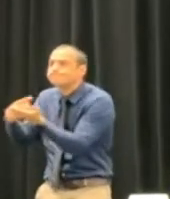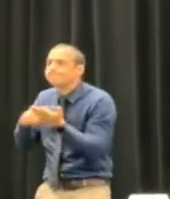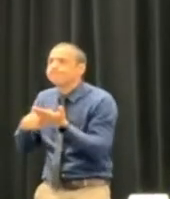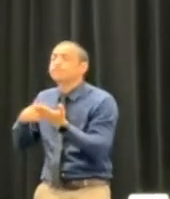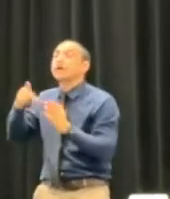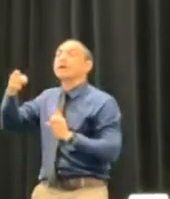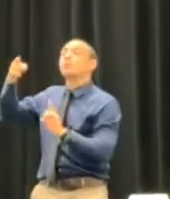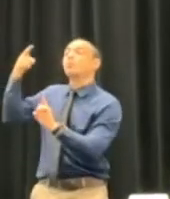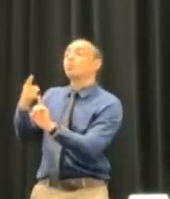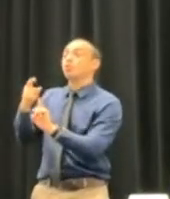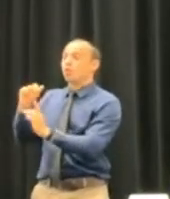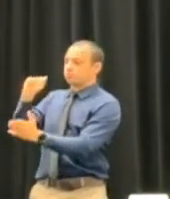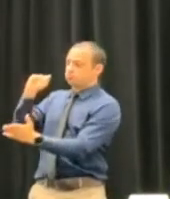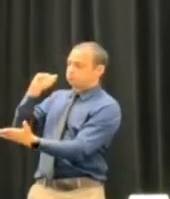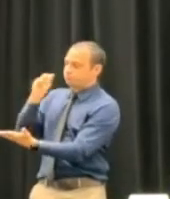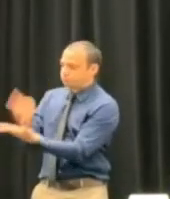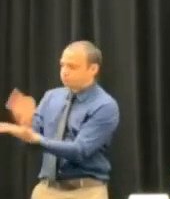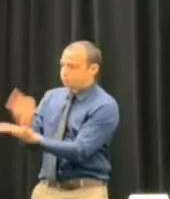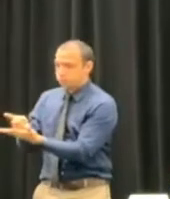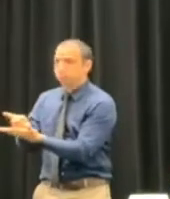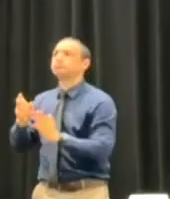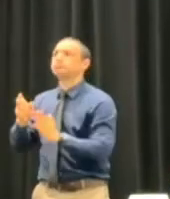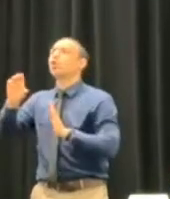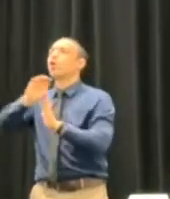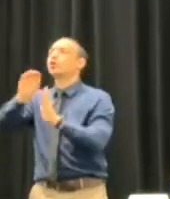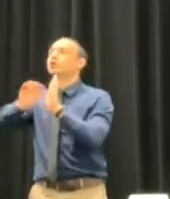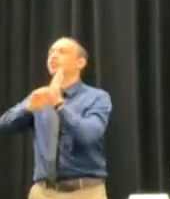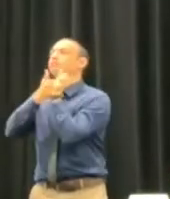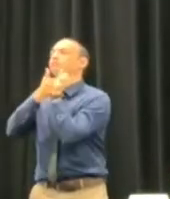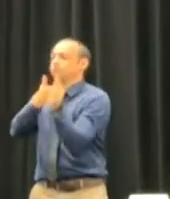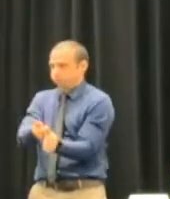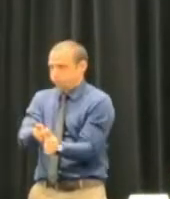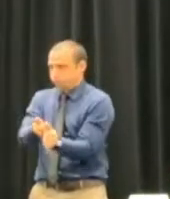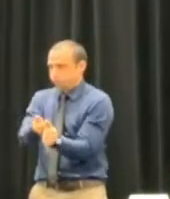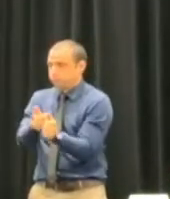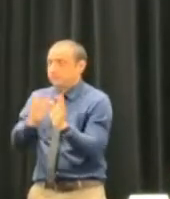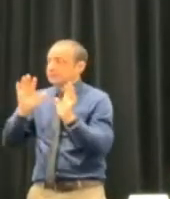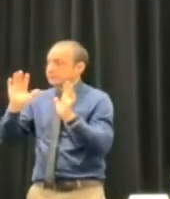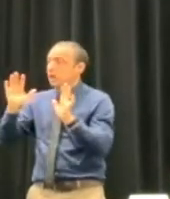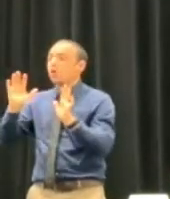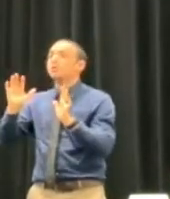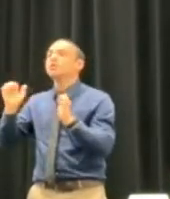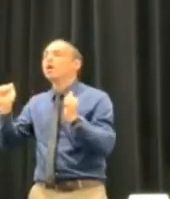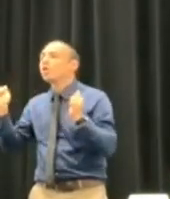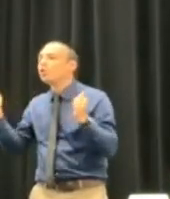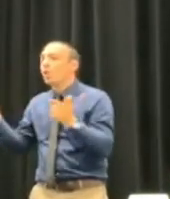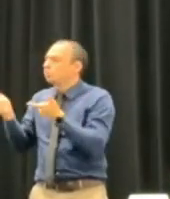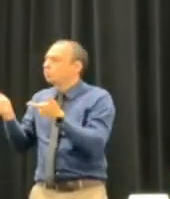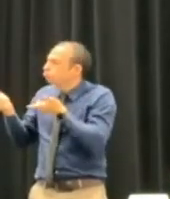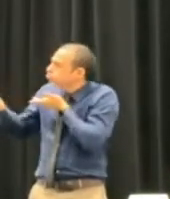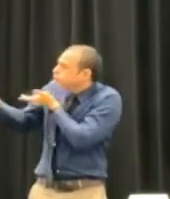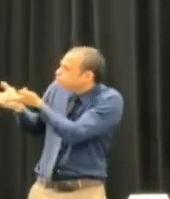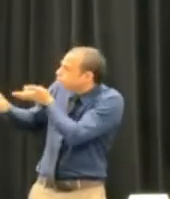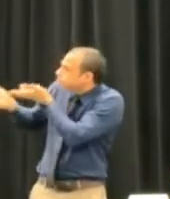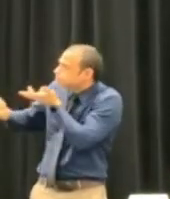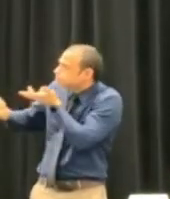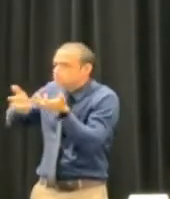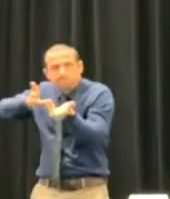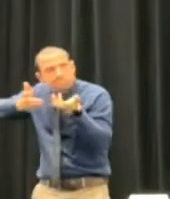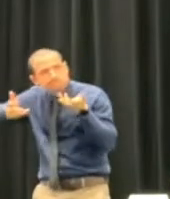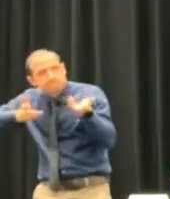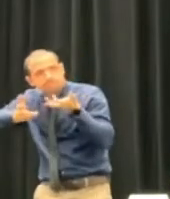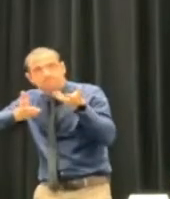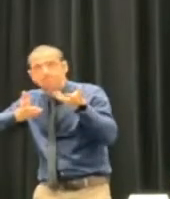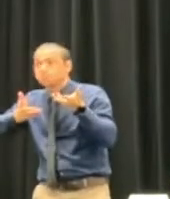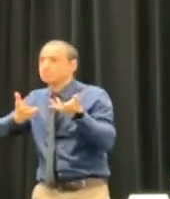de aprobación del presupuesto estamos todos en estas conversaciones en este análisis tenemos un